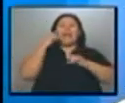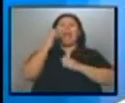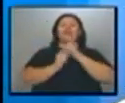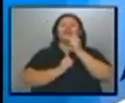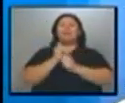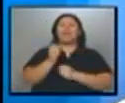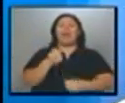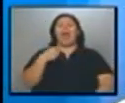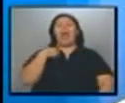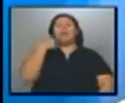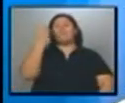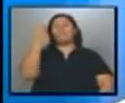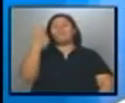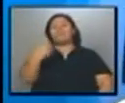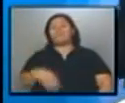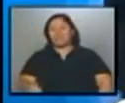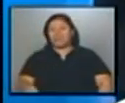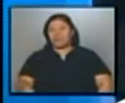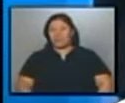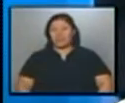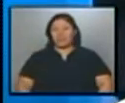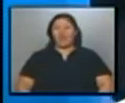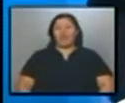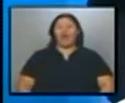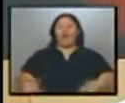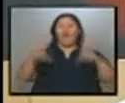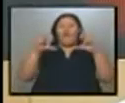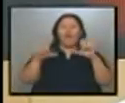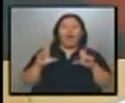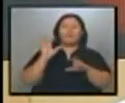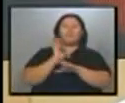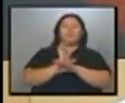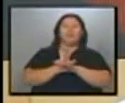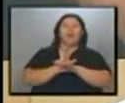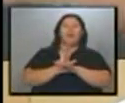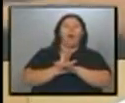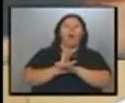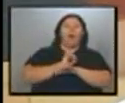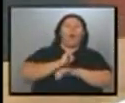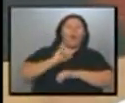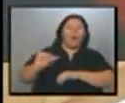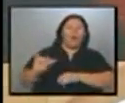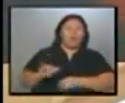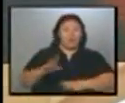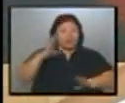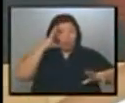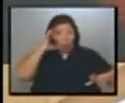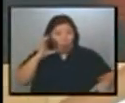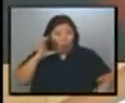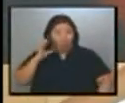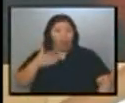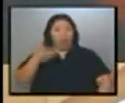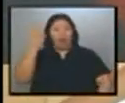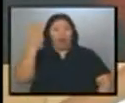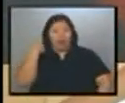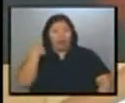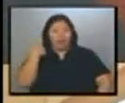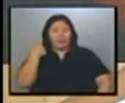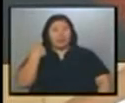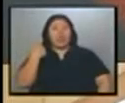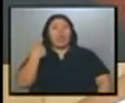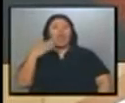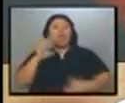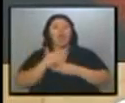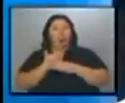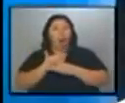todo. La foto no representa el tema, pero bueno. ¿Se acuerdan? Casi se va a Medio Oriente. ¿Se acuerdan cuando se puso de novia con un jeque? ¿Quién?